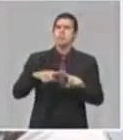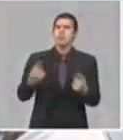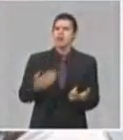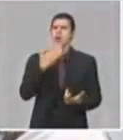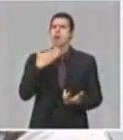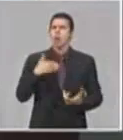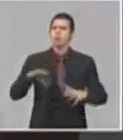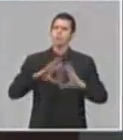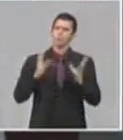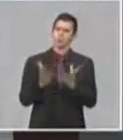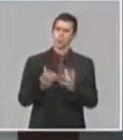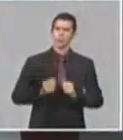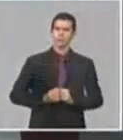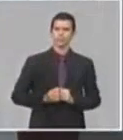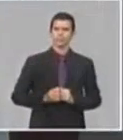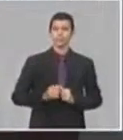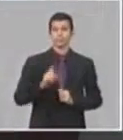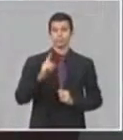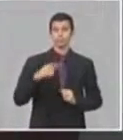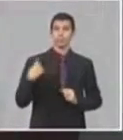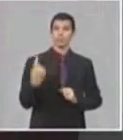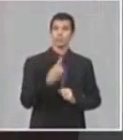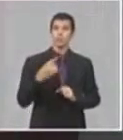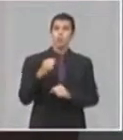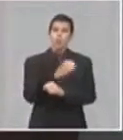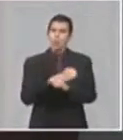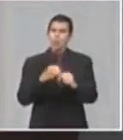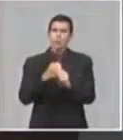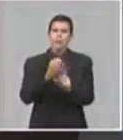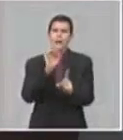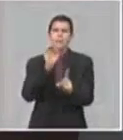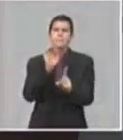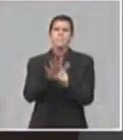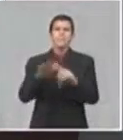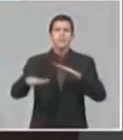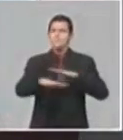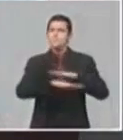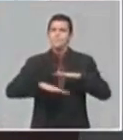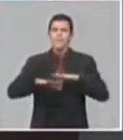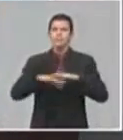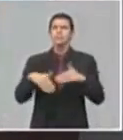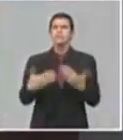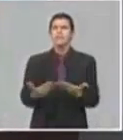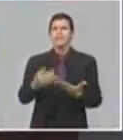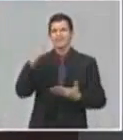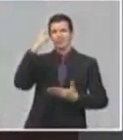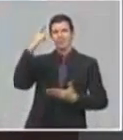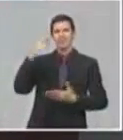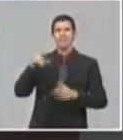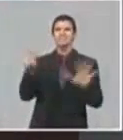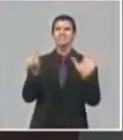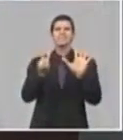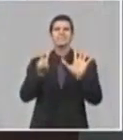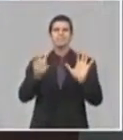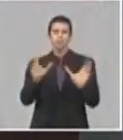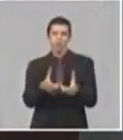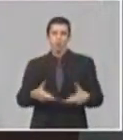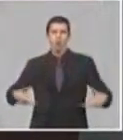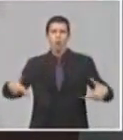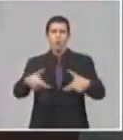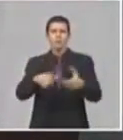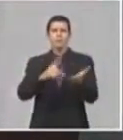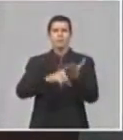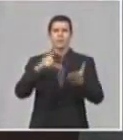de las bases del plan estudiante de desarrollo económico siempre se aprende en el séptimo congreso del partido fue la